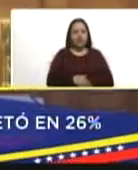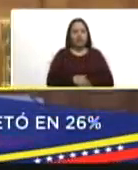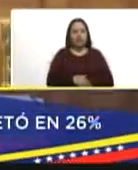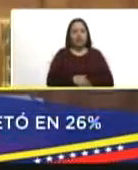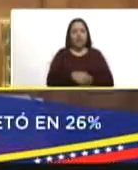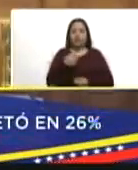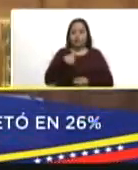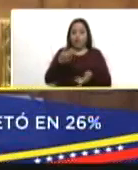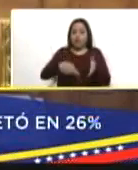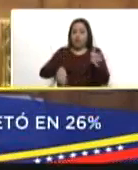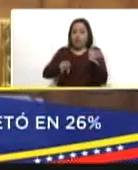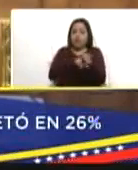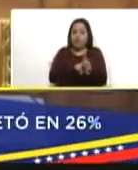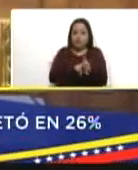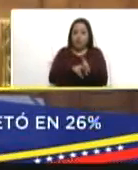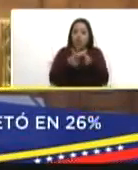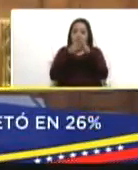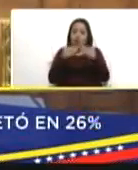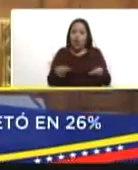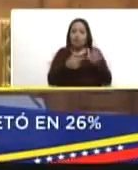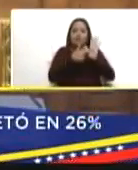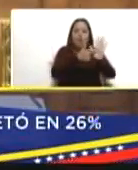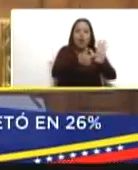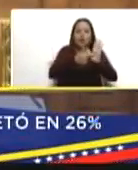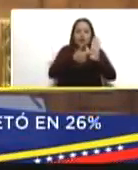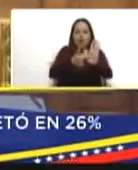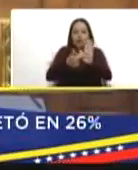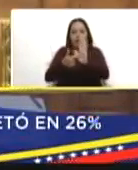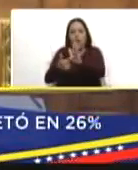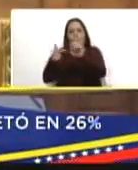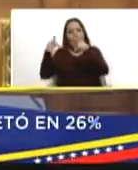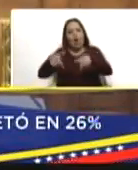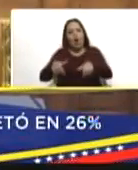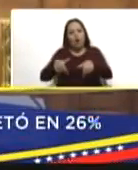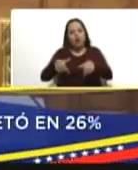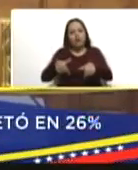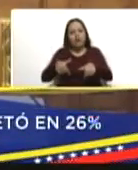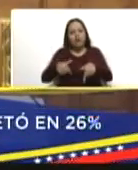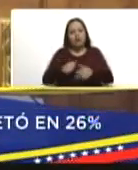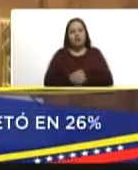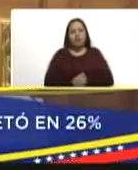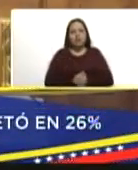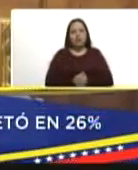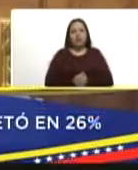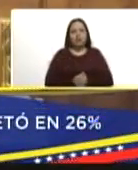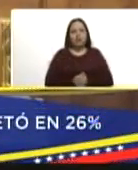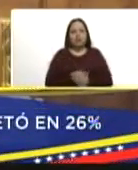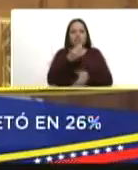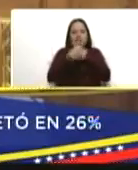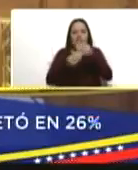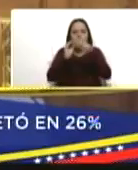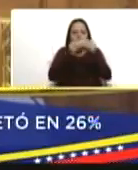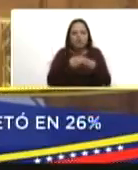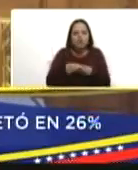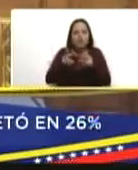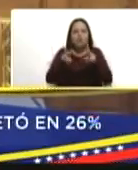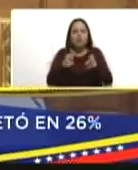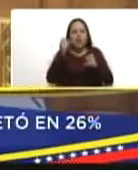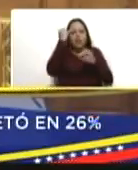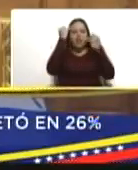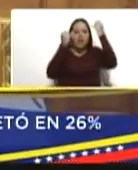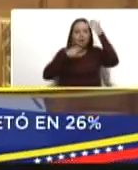insisto todo esto que estamos mostrando hoy fue ingeniado diseñado